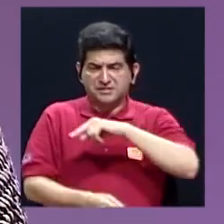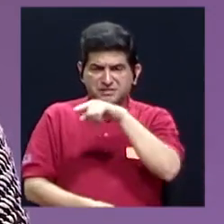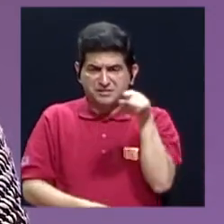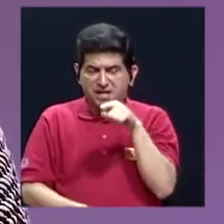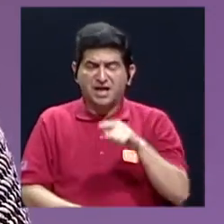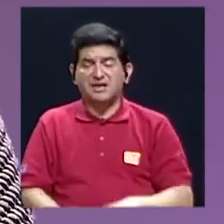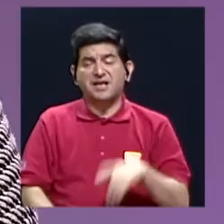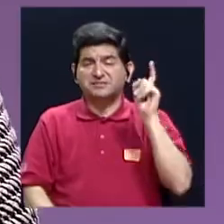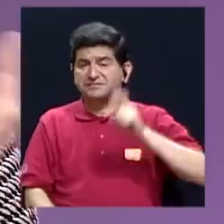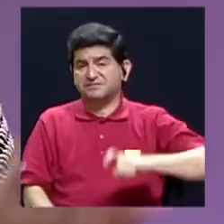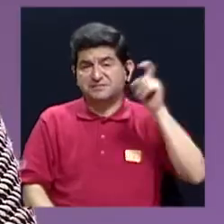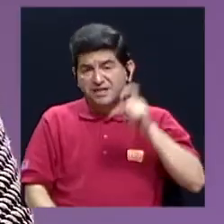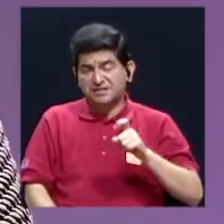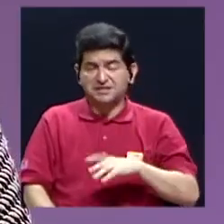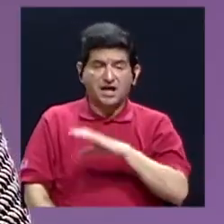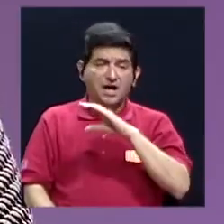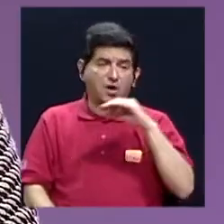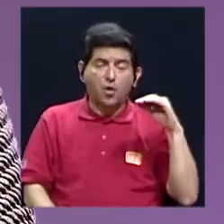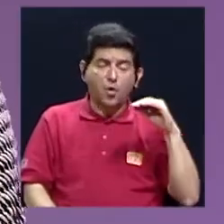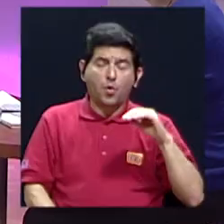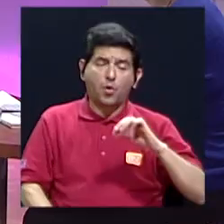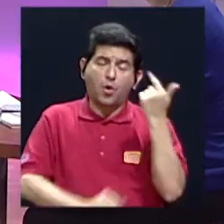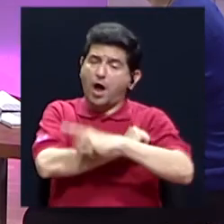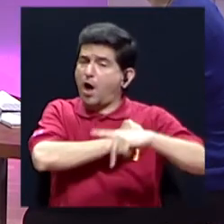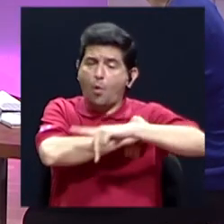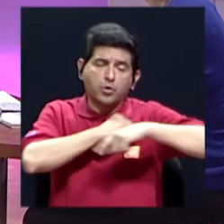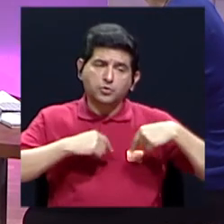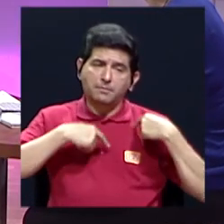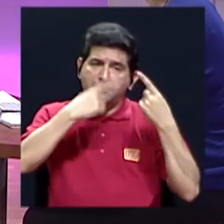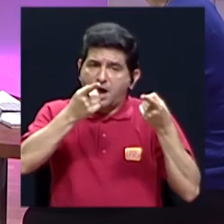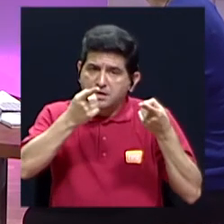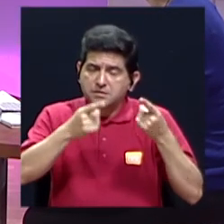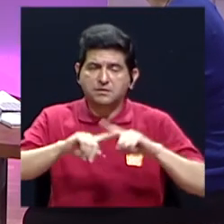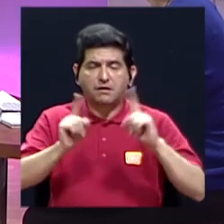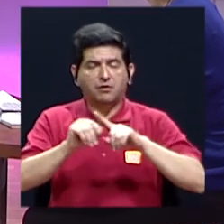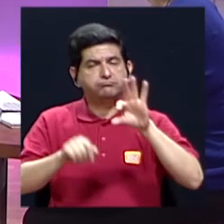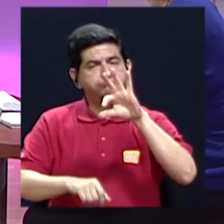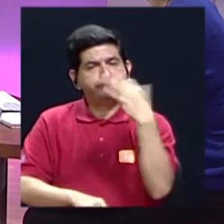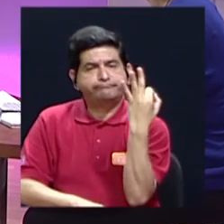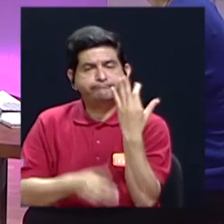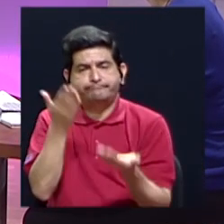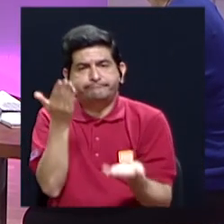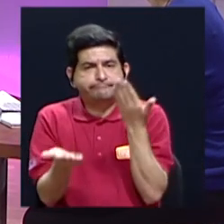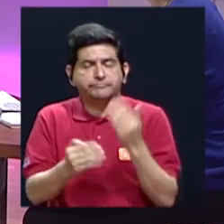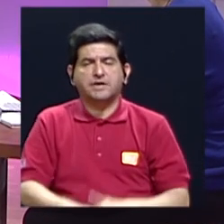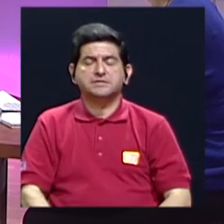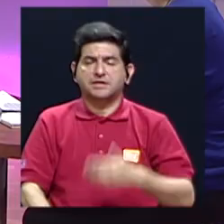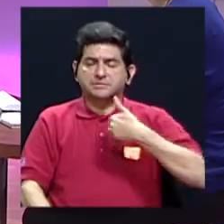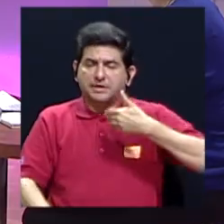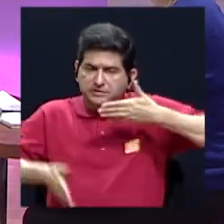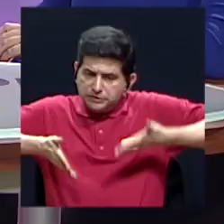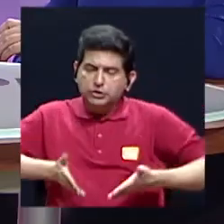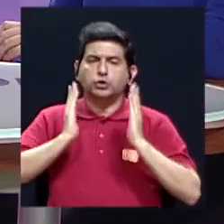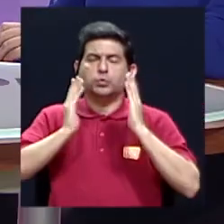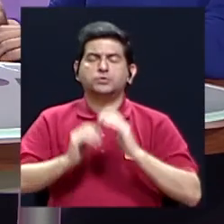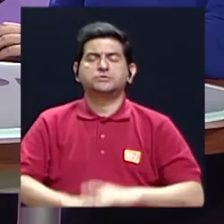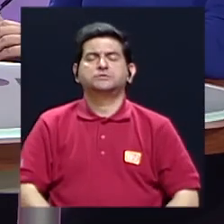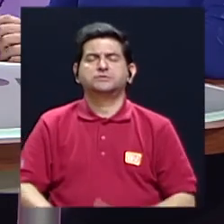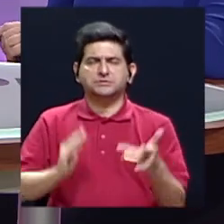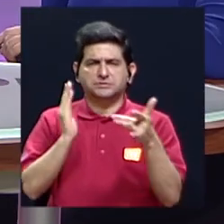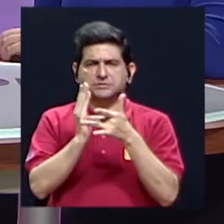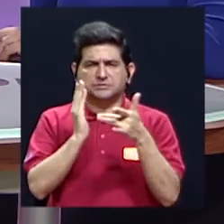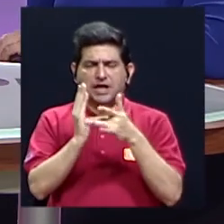van a tener que recurrir o ir al extranjero o otras formas de tener familia. La técnica